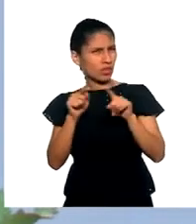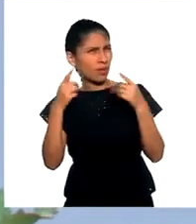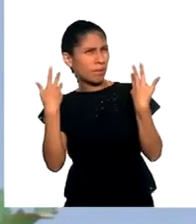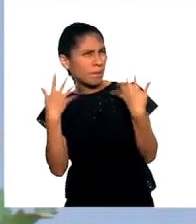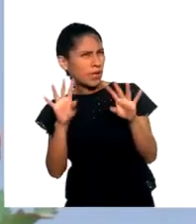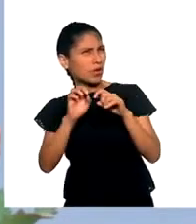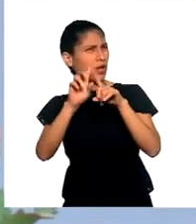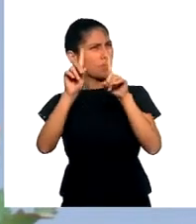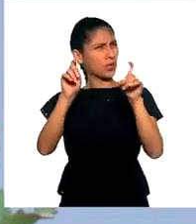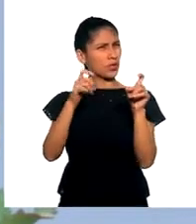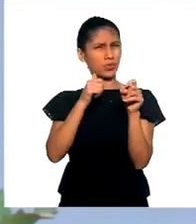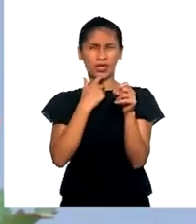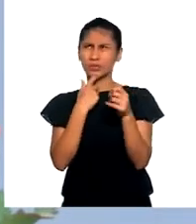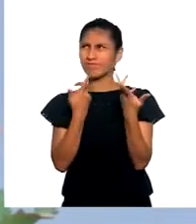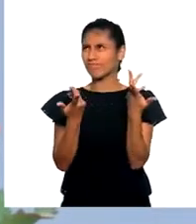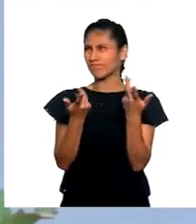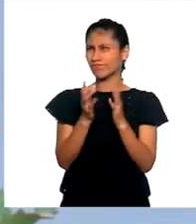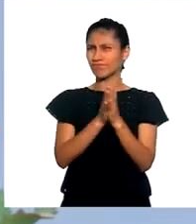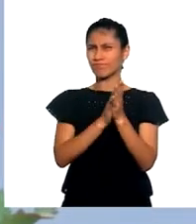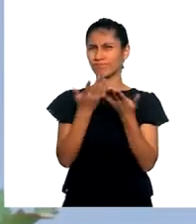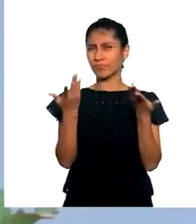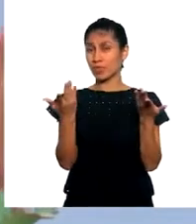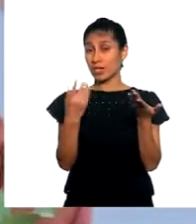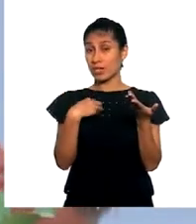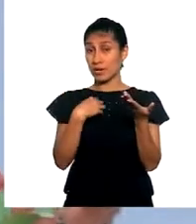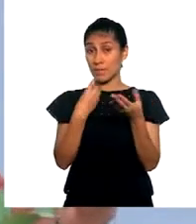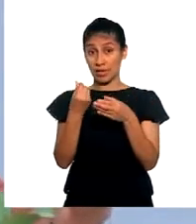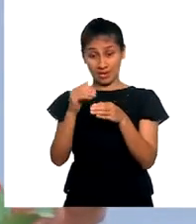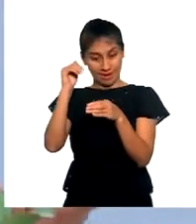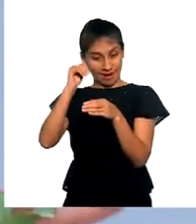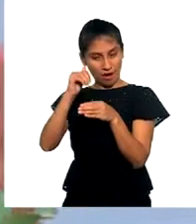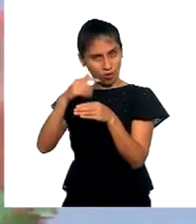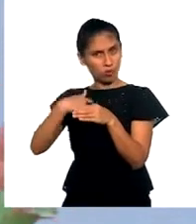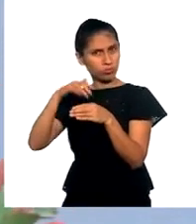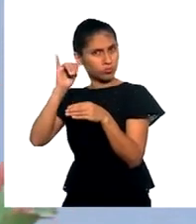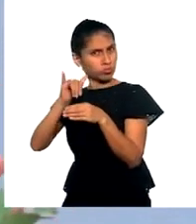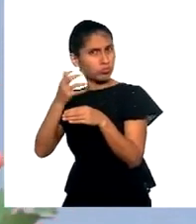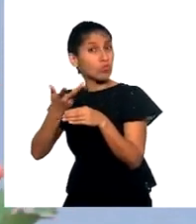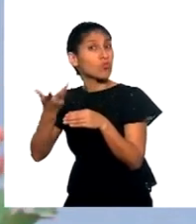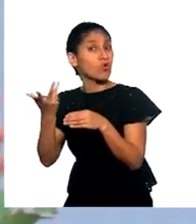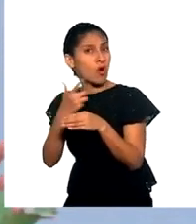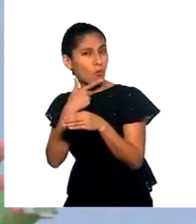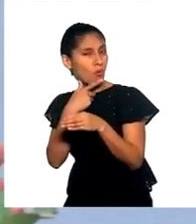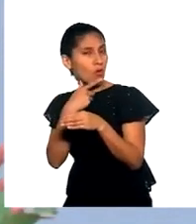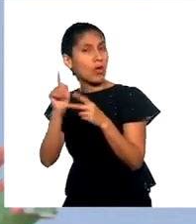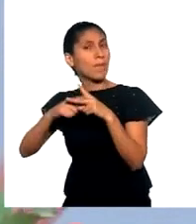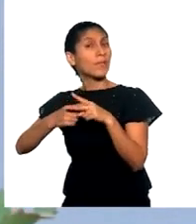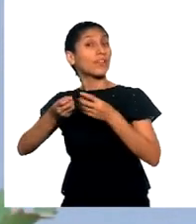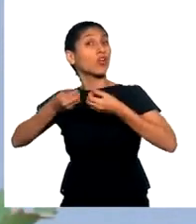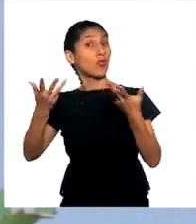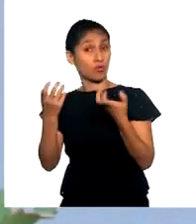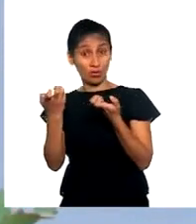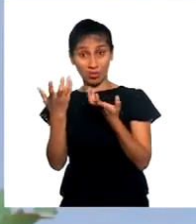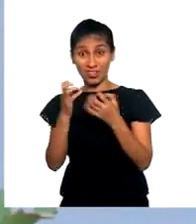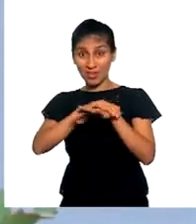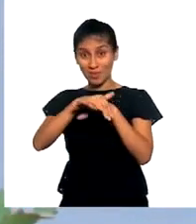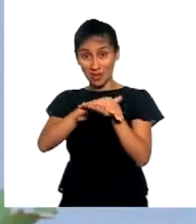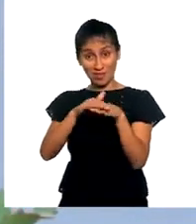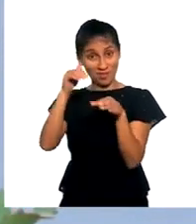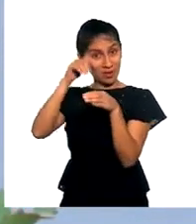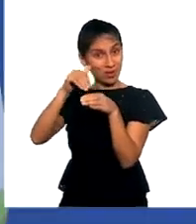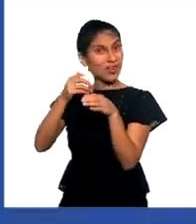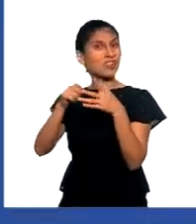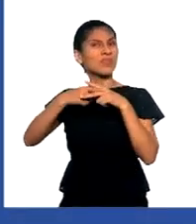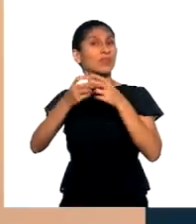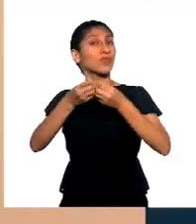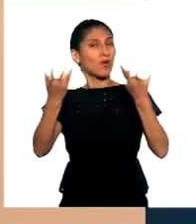la pregunta es cómo hago para que el ahorro exista es decir por dónde empiezo llamemos a nuestro